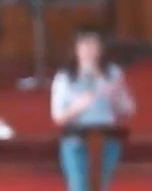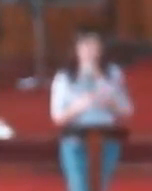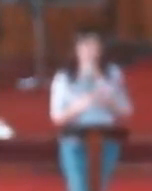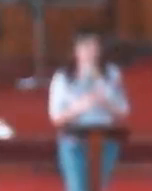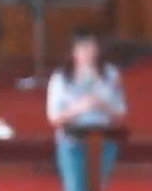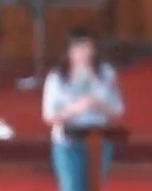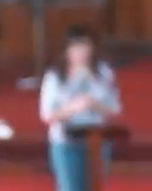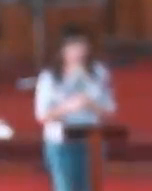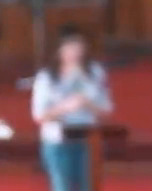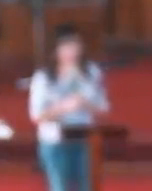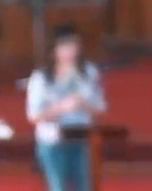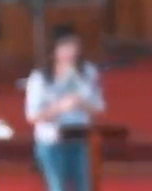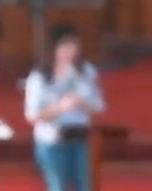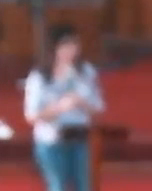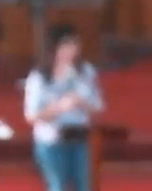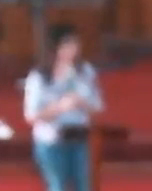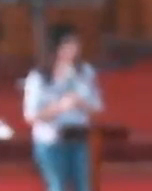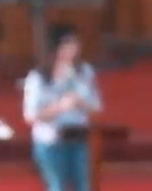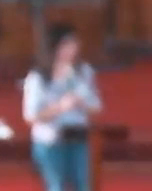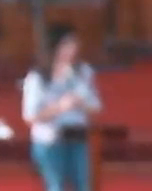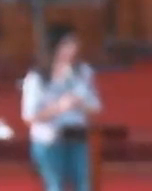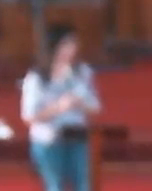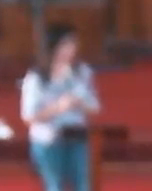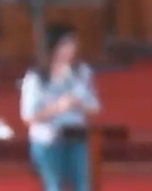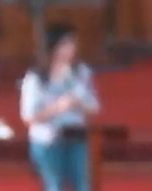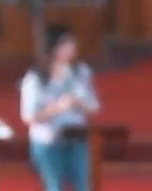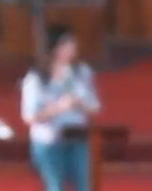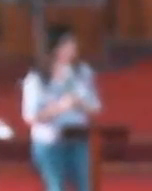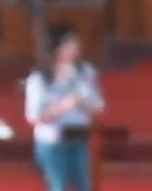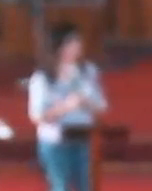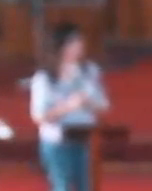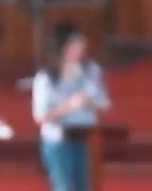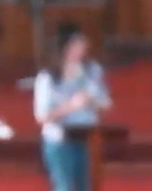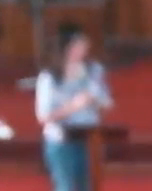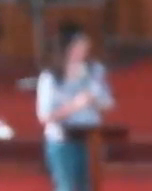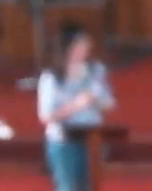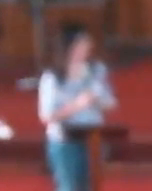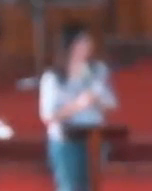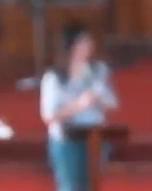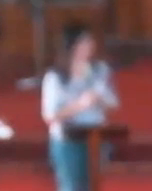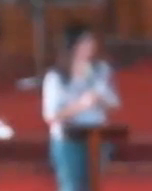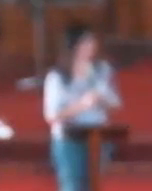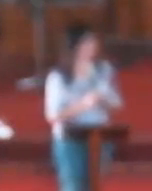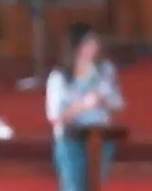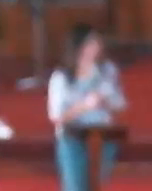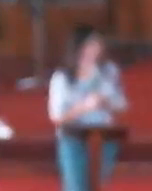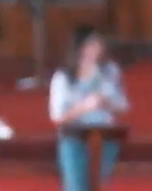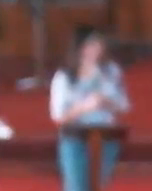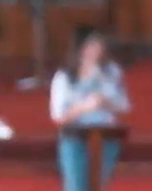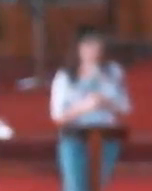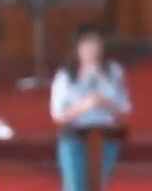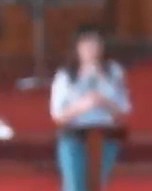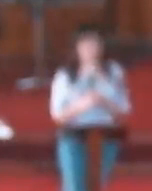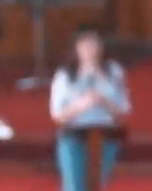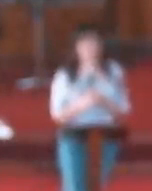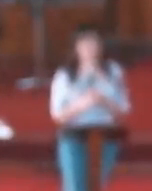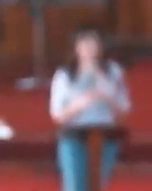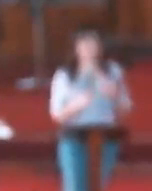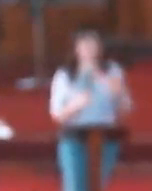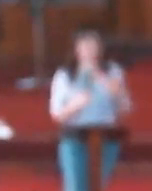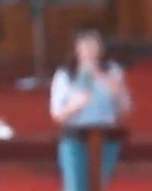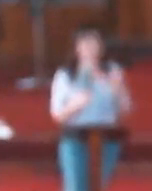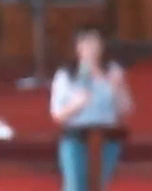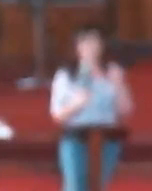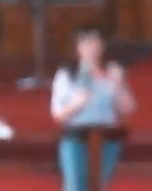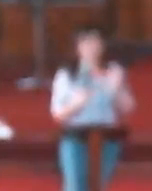with what we speak. Y algunos de esta gente dice es que en el momento que usted dice algo le da nacimiento en lo espiritual. And then